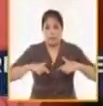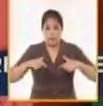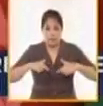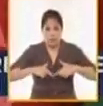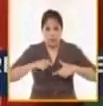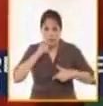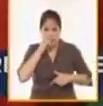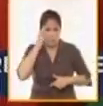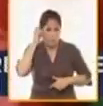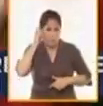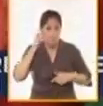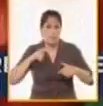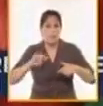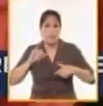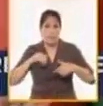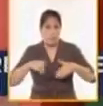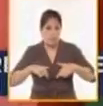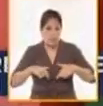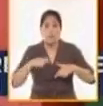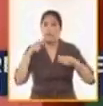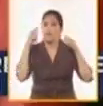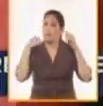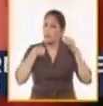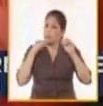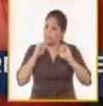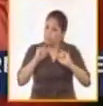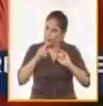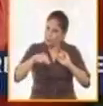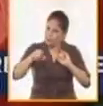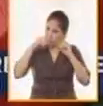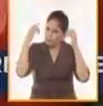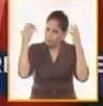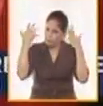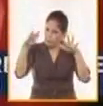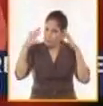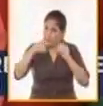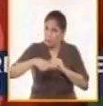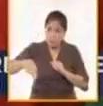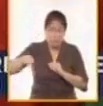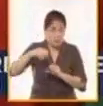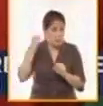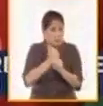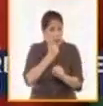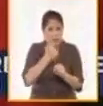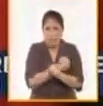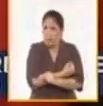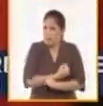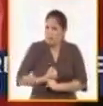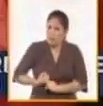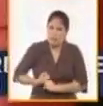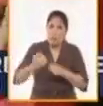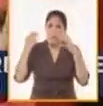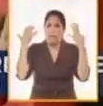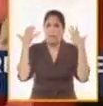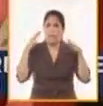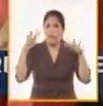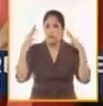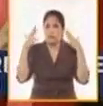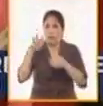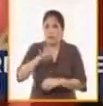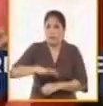candidatas. Los felicito. Todos han hecho un tremendo esfuerzo, pero sin lugar a